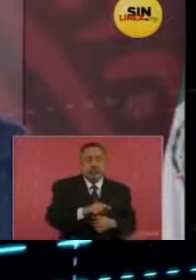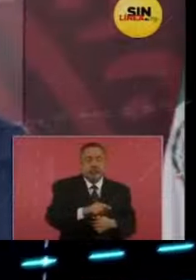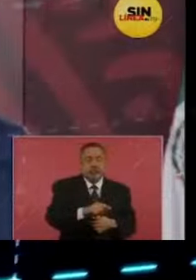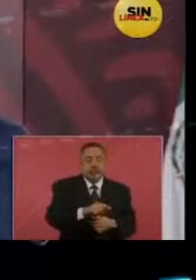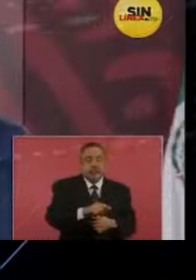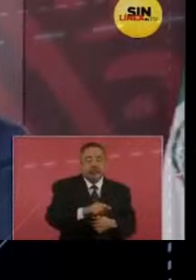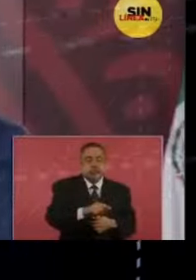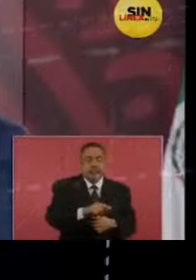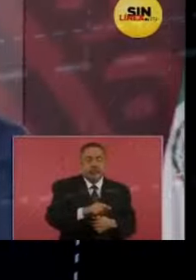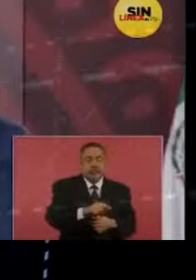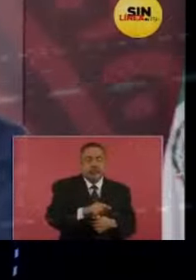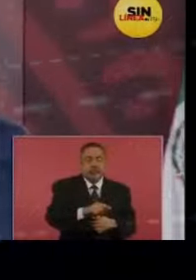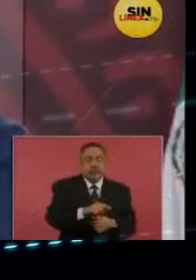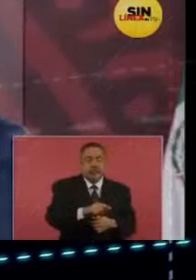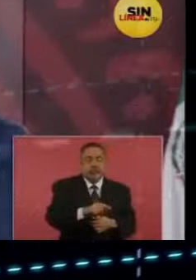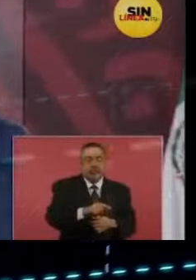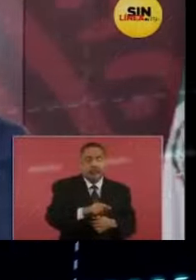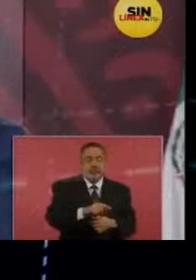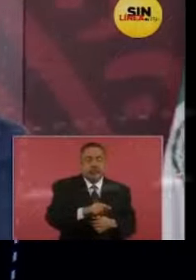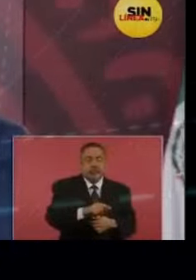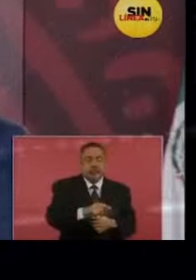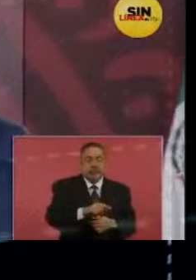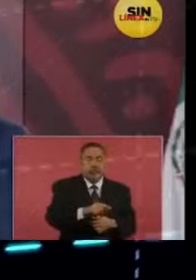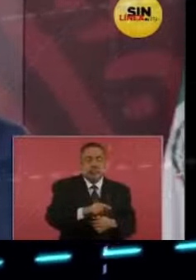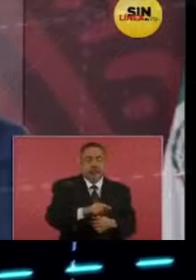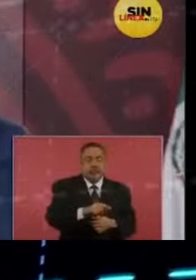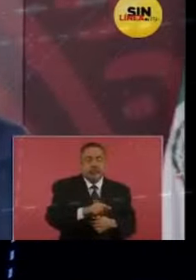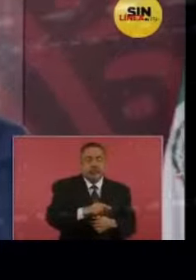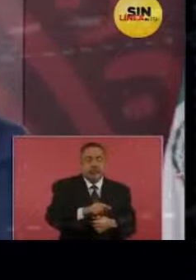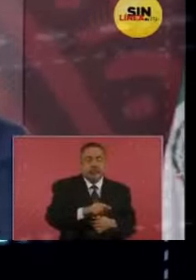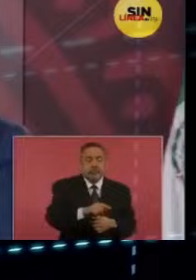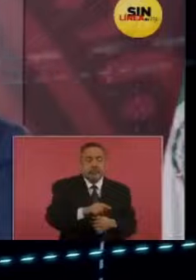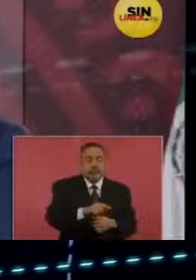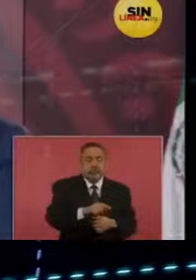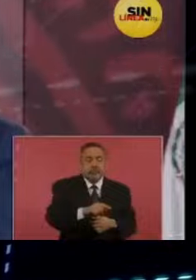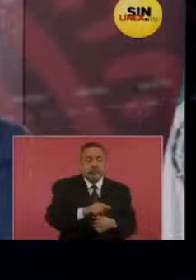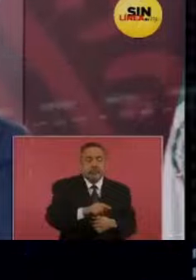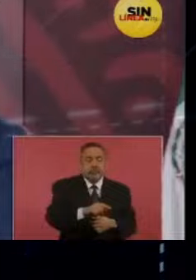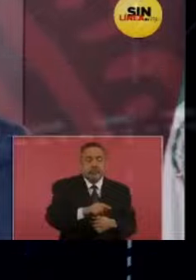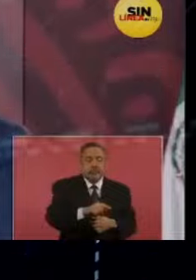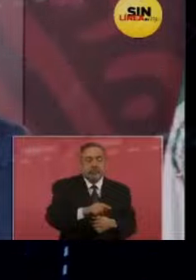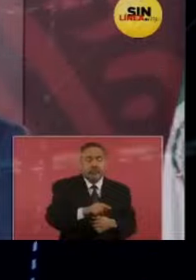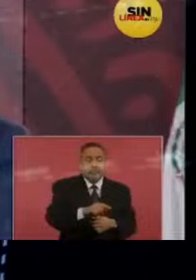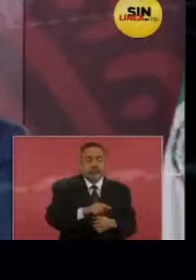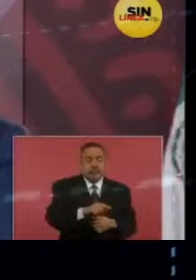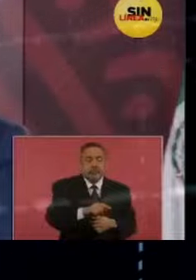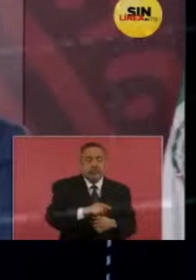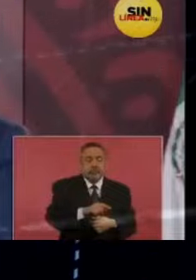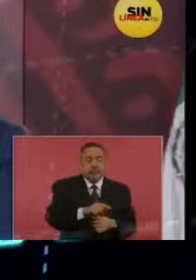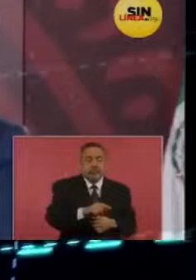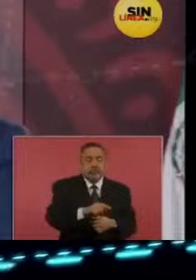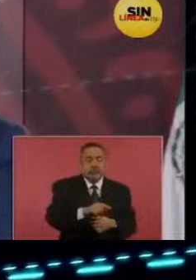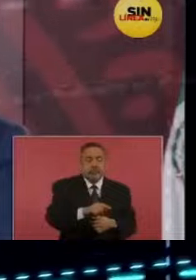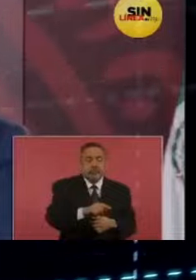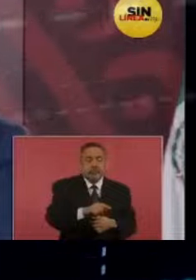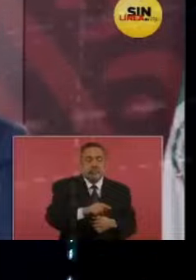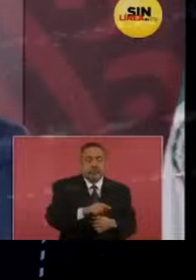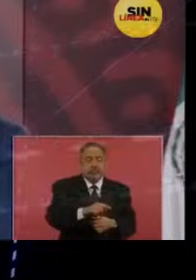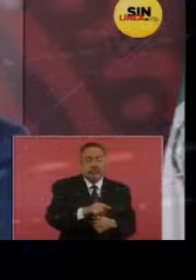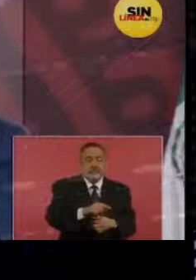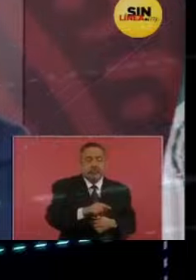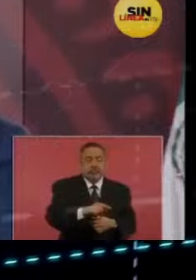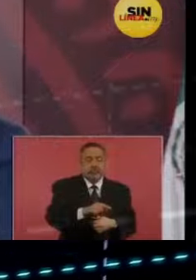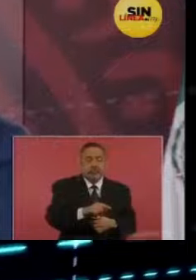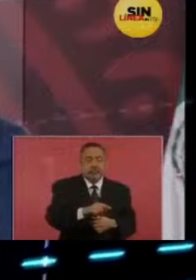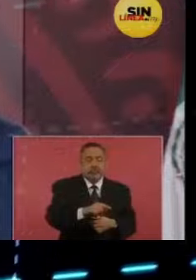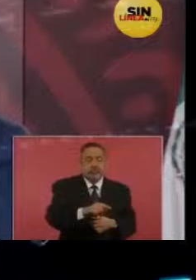el dueño de Azteca de la televisora radio y todo eso y Afore soltó a sus mascotas para que calumniar de nuevo